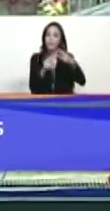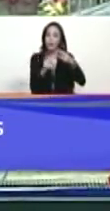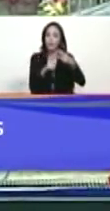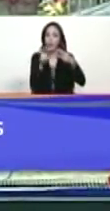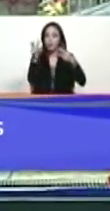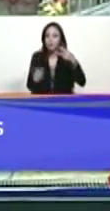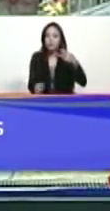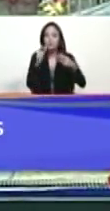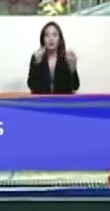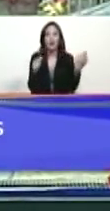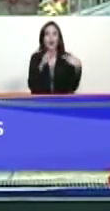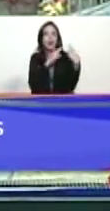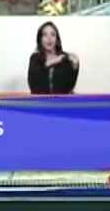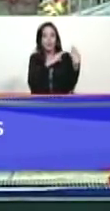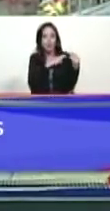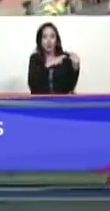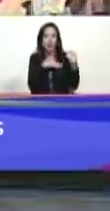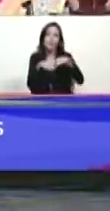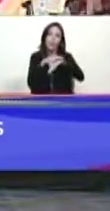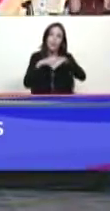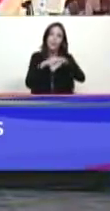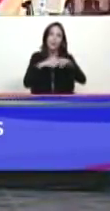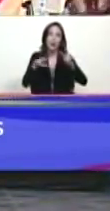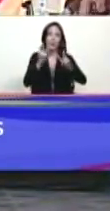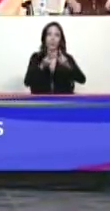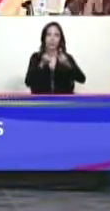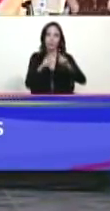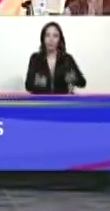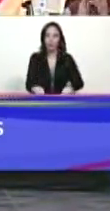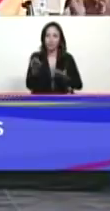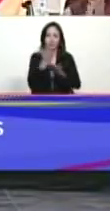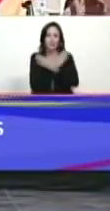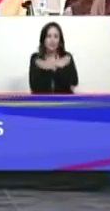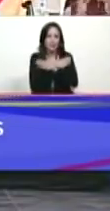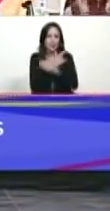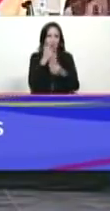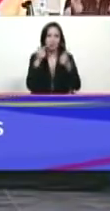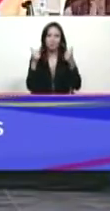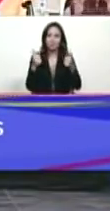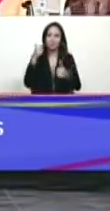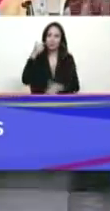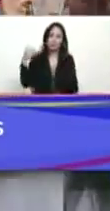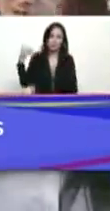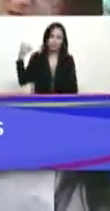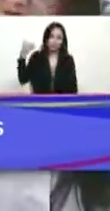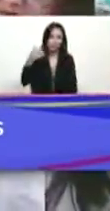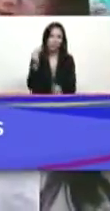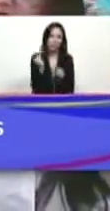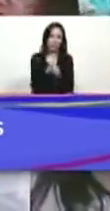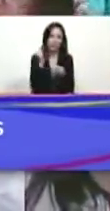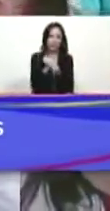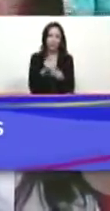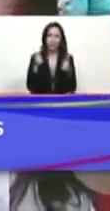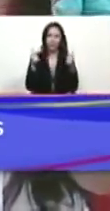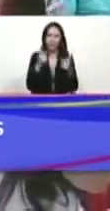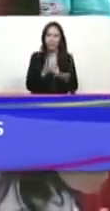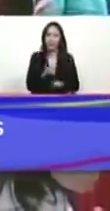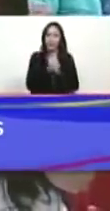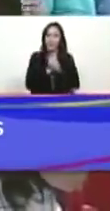Ildemaro Villarroel, quiero felicitarlo por el trabajo que ha hecho, compañero general de la